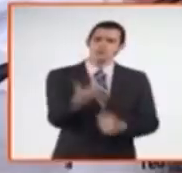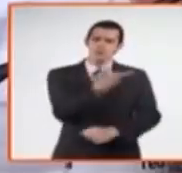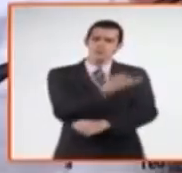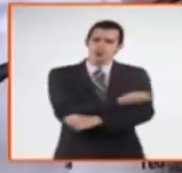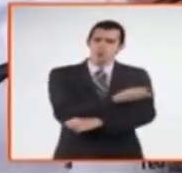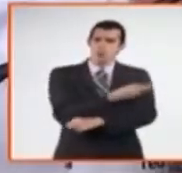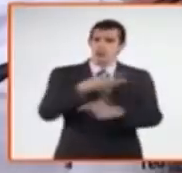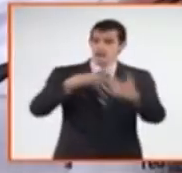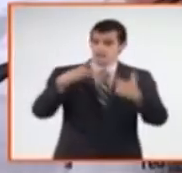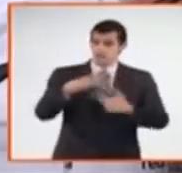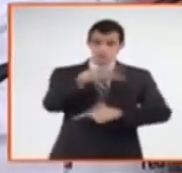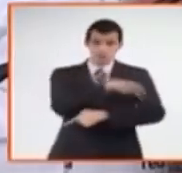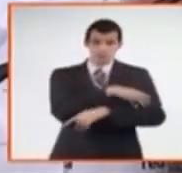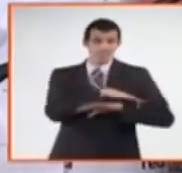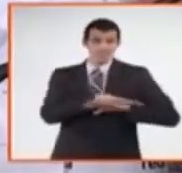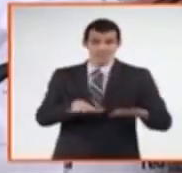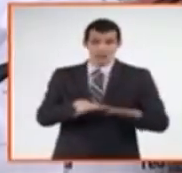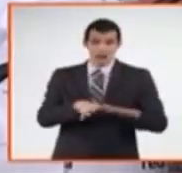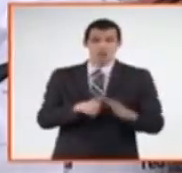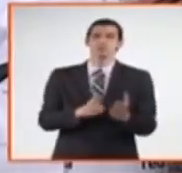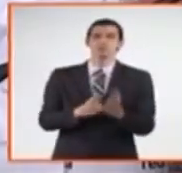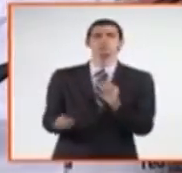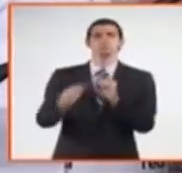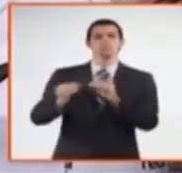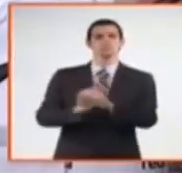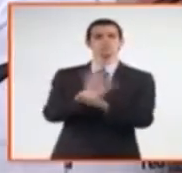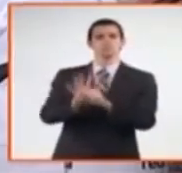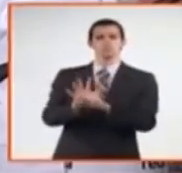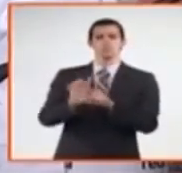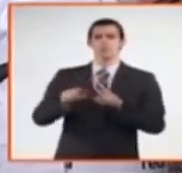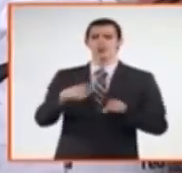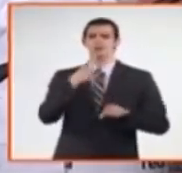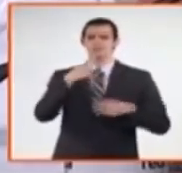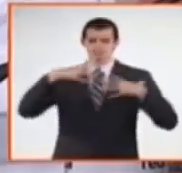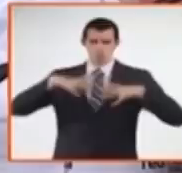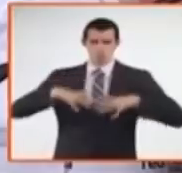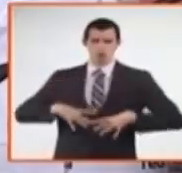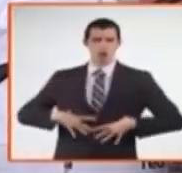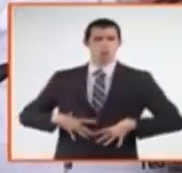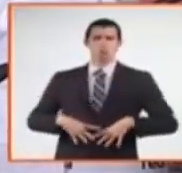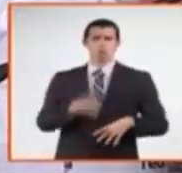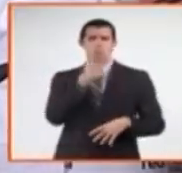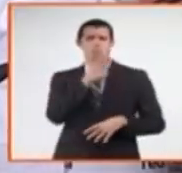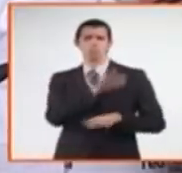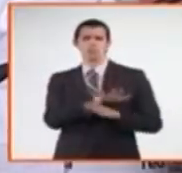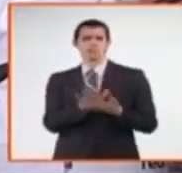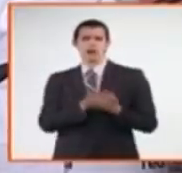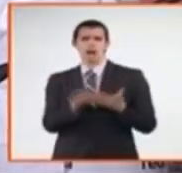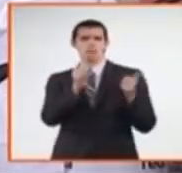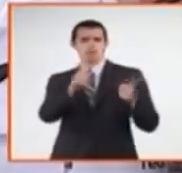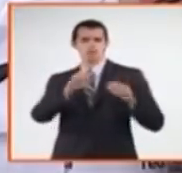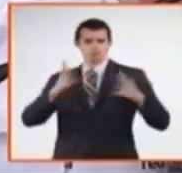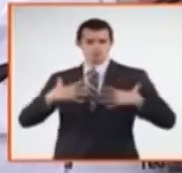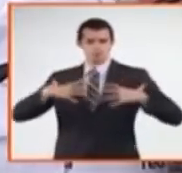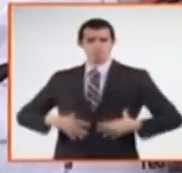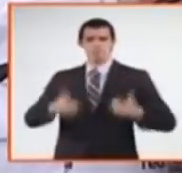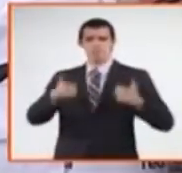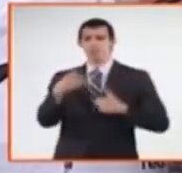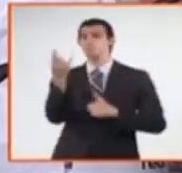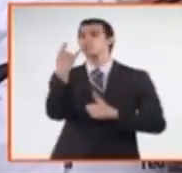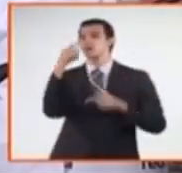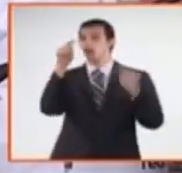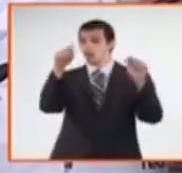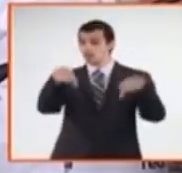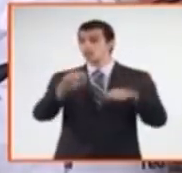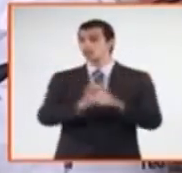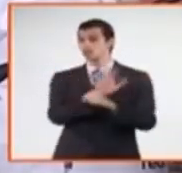entonces depende de la cantidad de pruebas que sea pero bueno este momento en nuestro país es lo que están 600 de 600.000